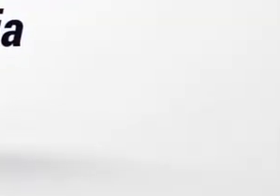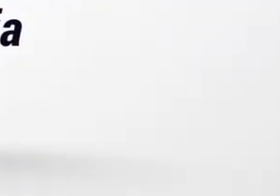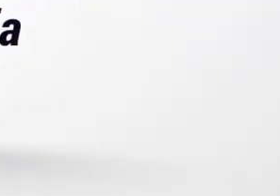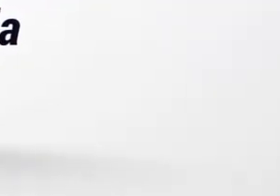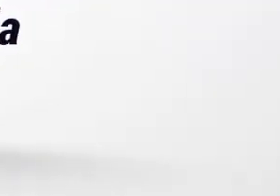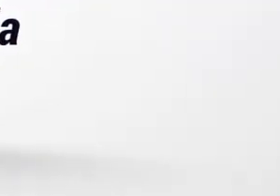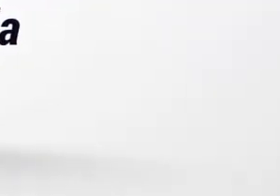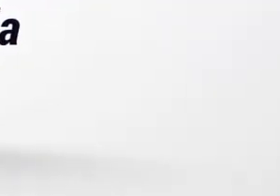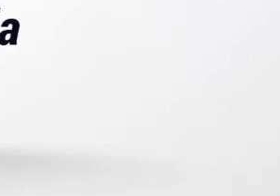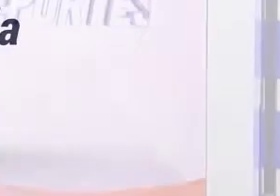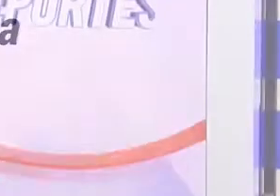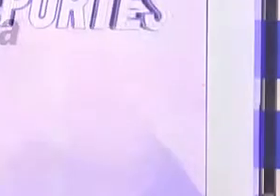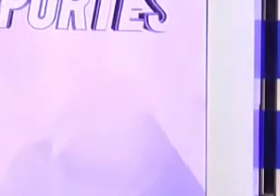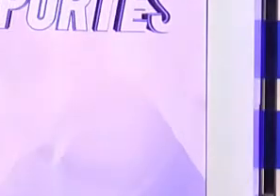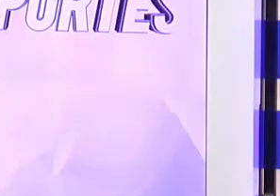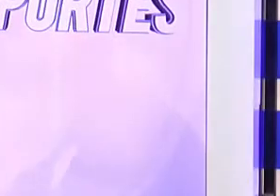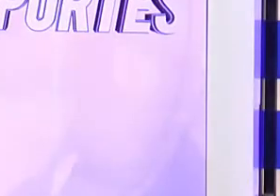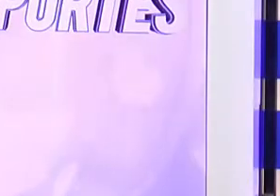limpia.